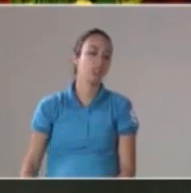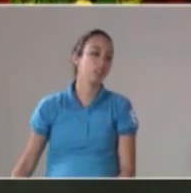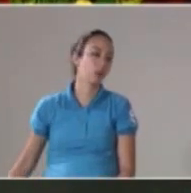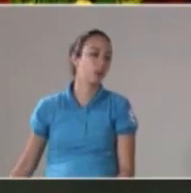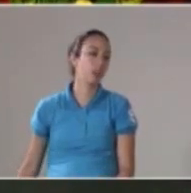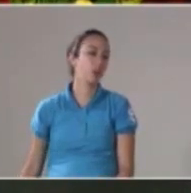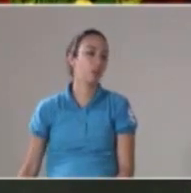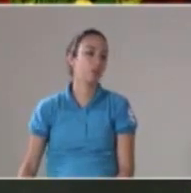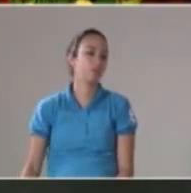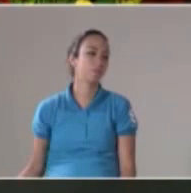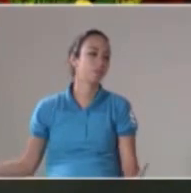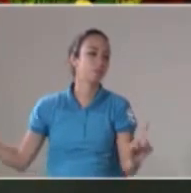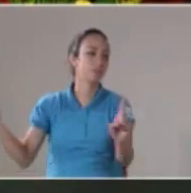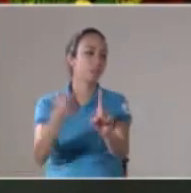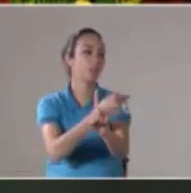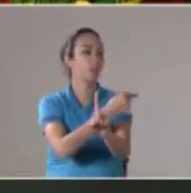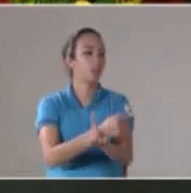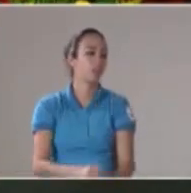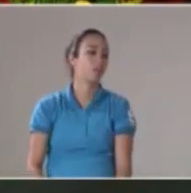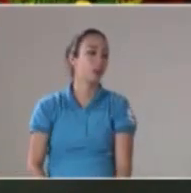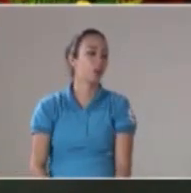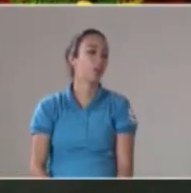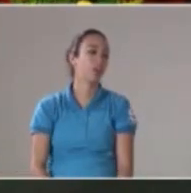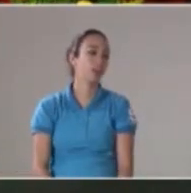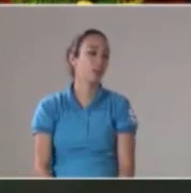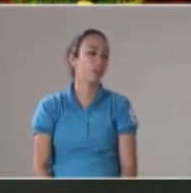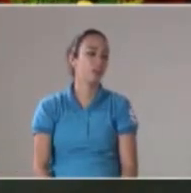Y yo me recuerdo que así le pasaba a mi apóstol.